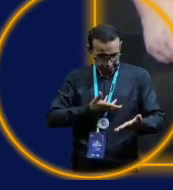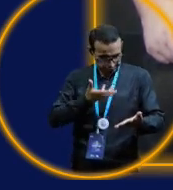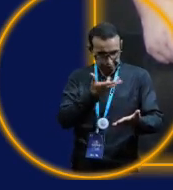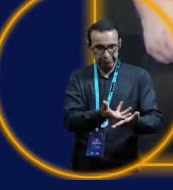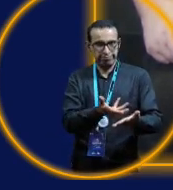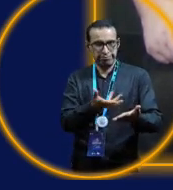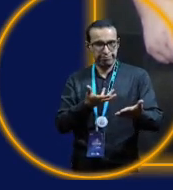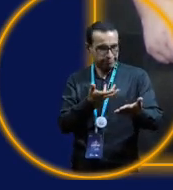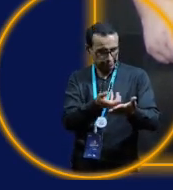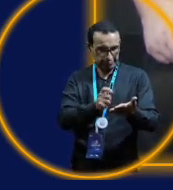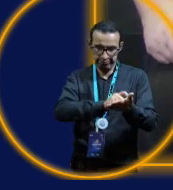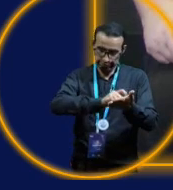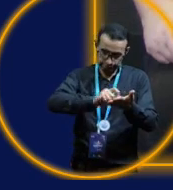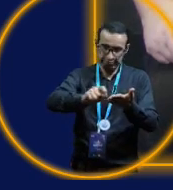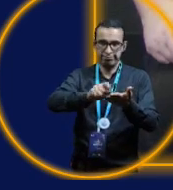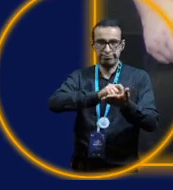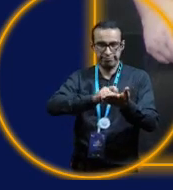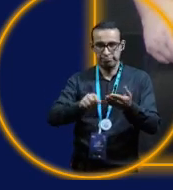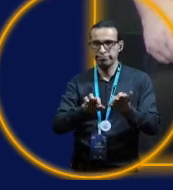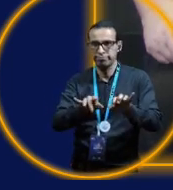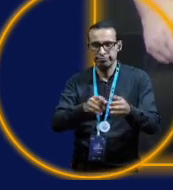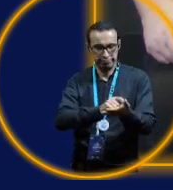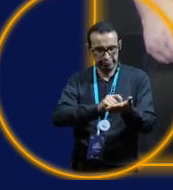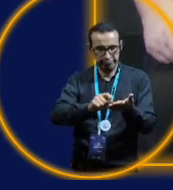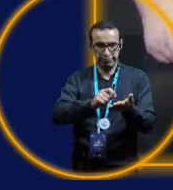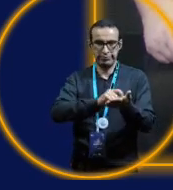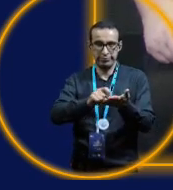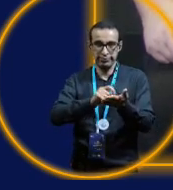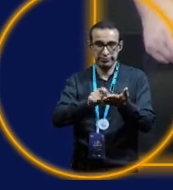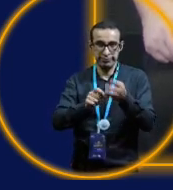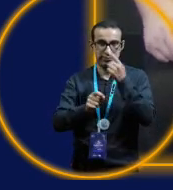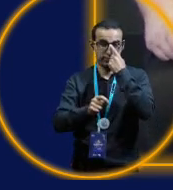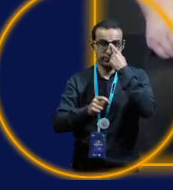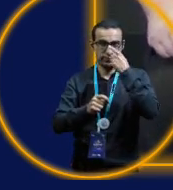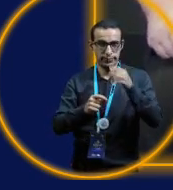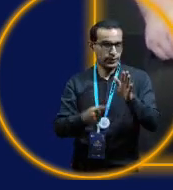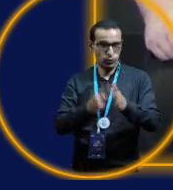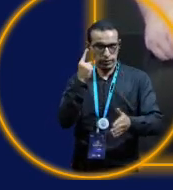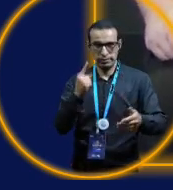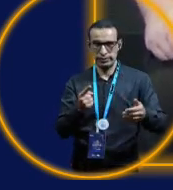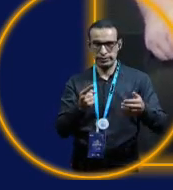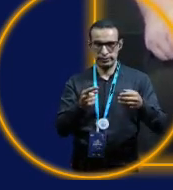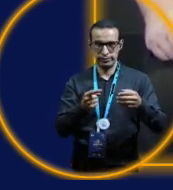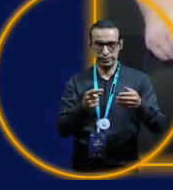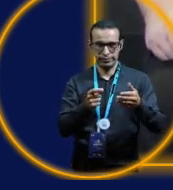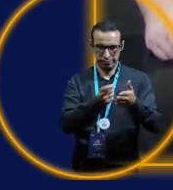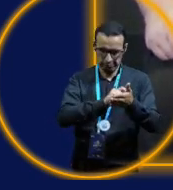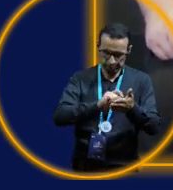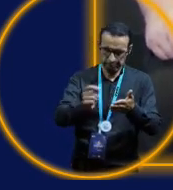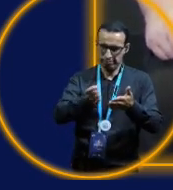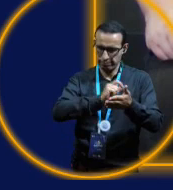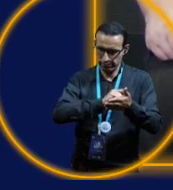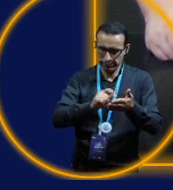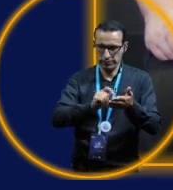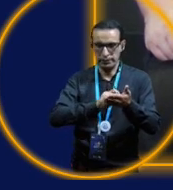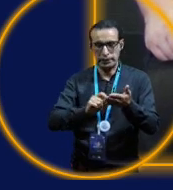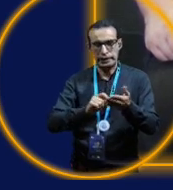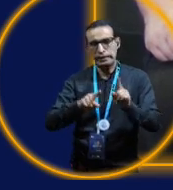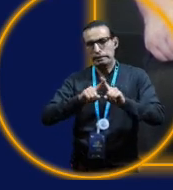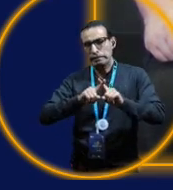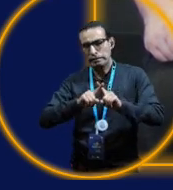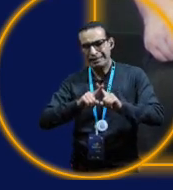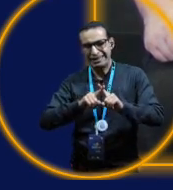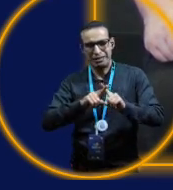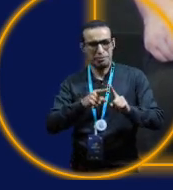sácalo y la próxima canción que te vas a sentir así sácala aú así suene totalmente diferente y